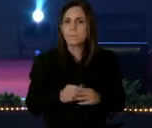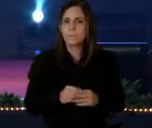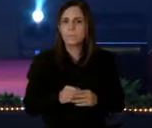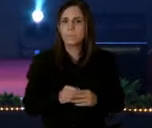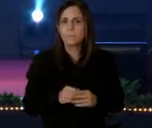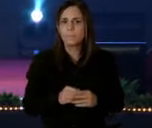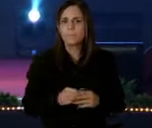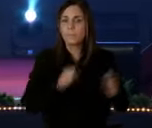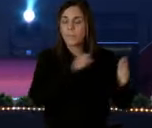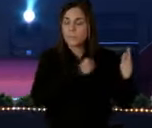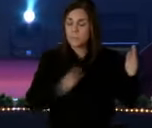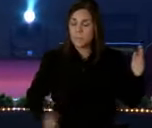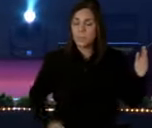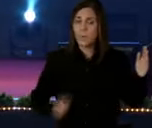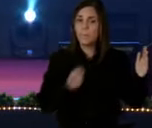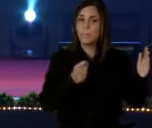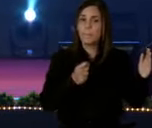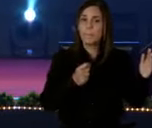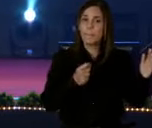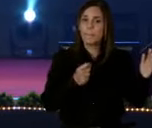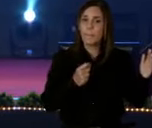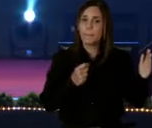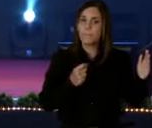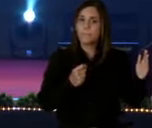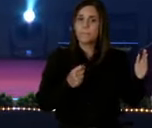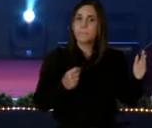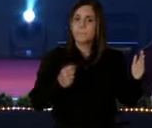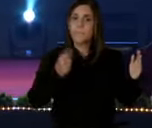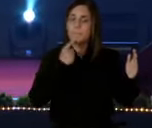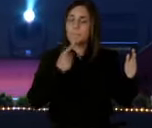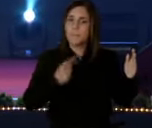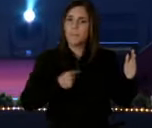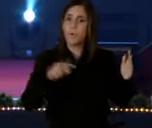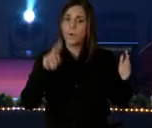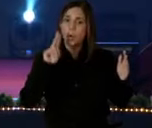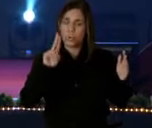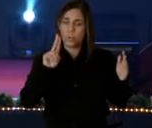El Señor me dijo, me trajo dos semanas corridas a una hermana